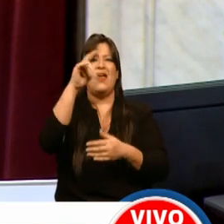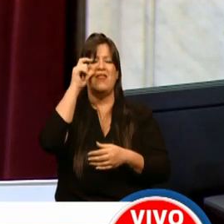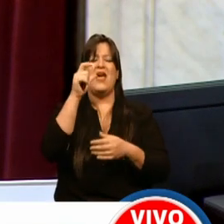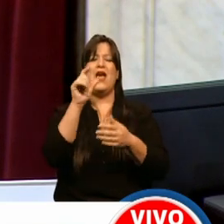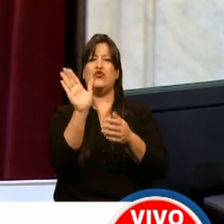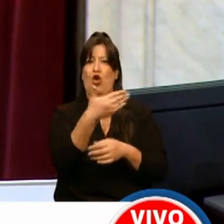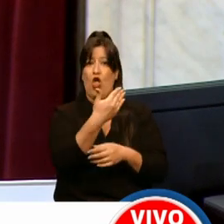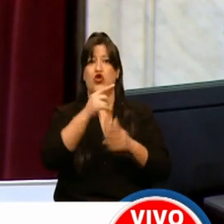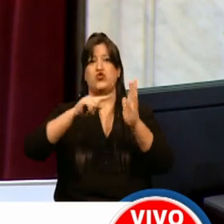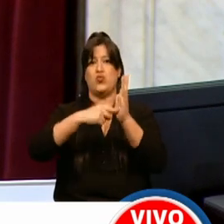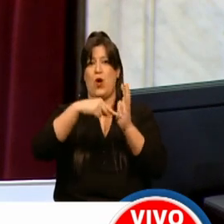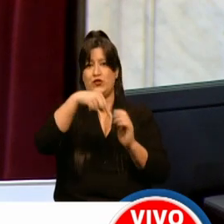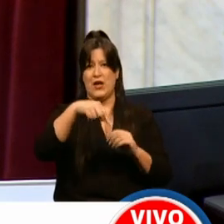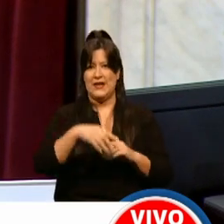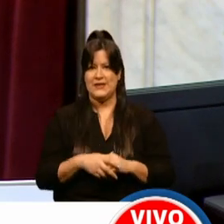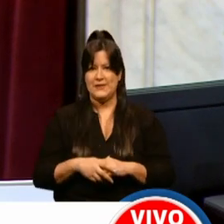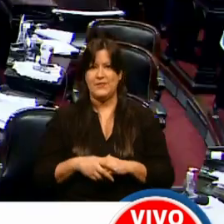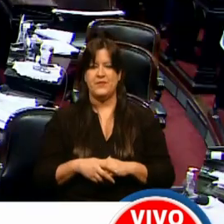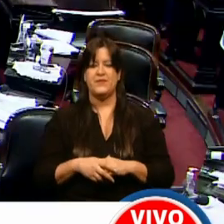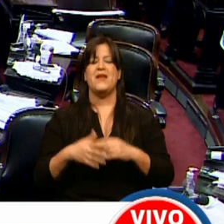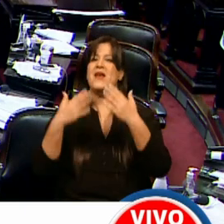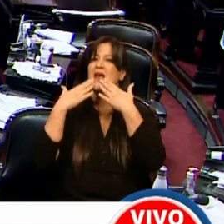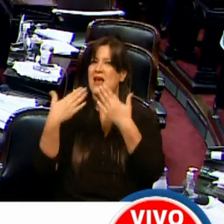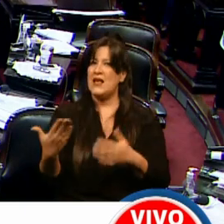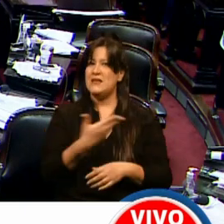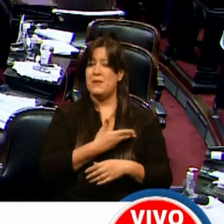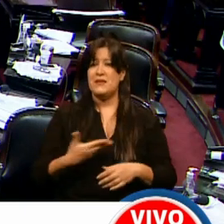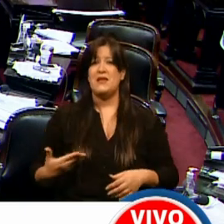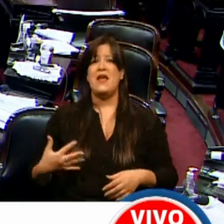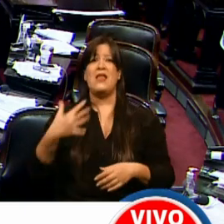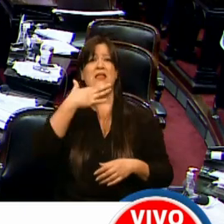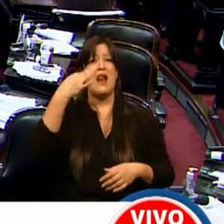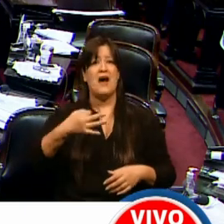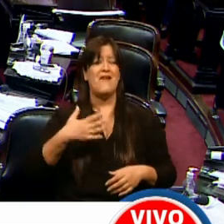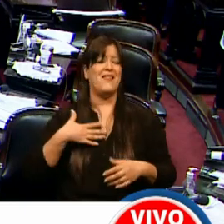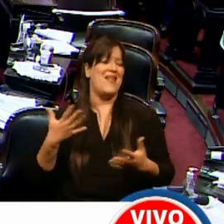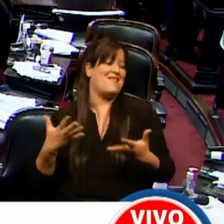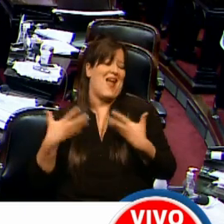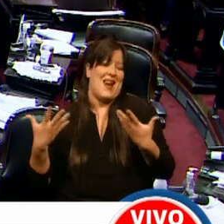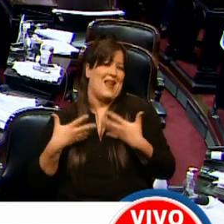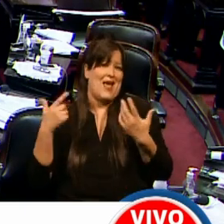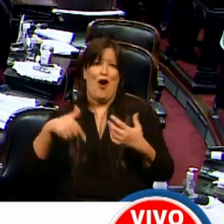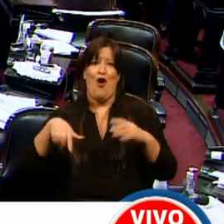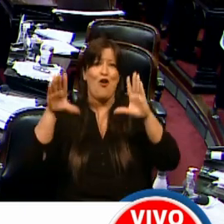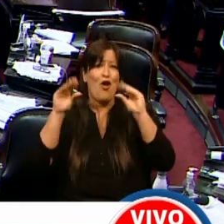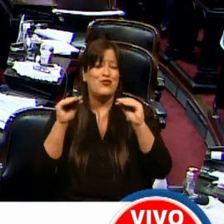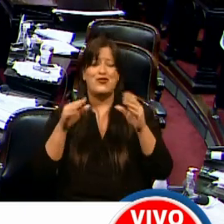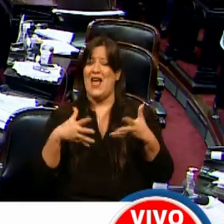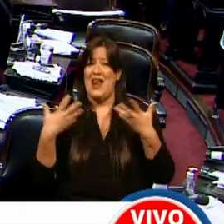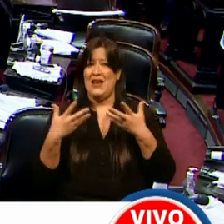muchas gracias señor presidente la verdad que tengo una enorme alegría esta noche pero a la vez tengo